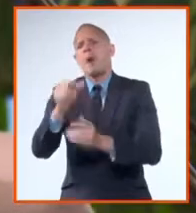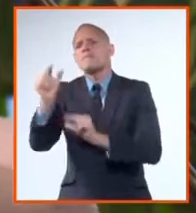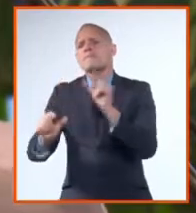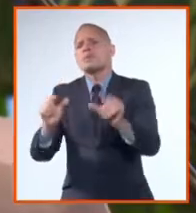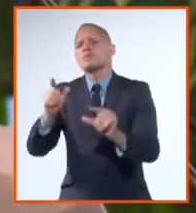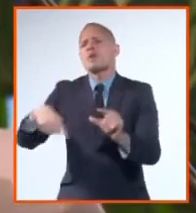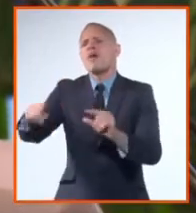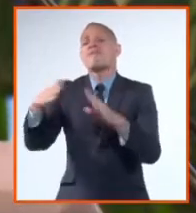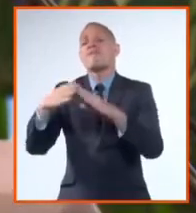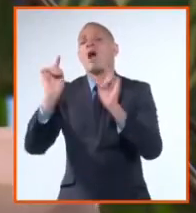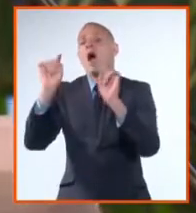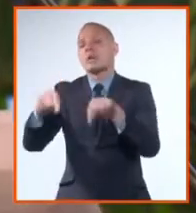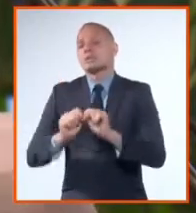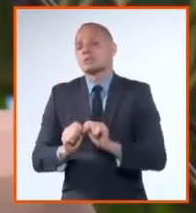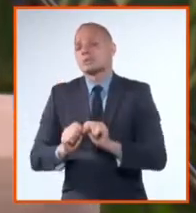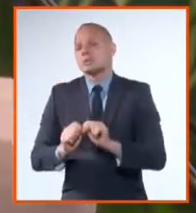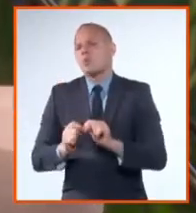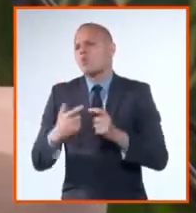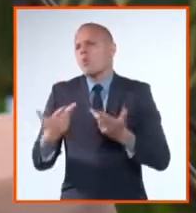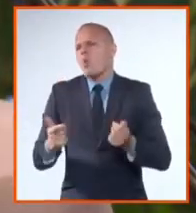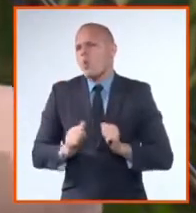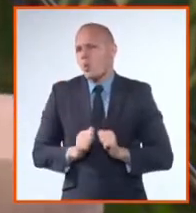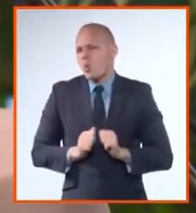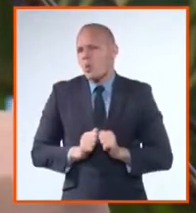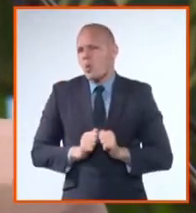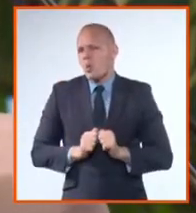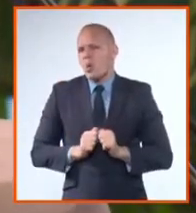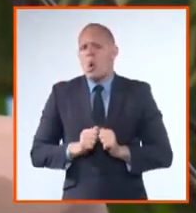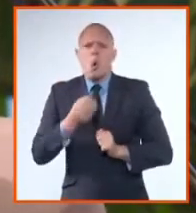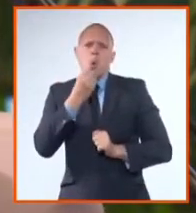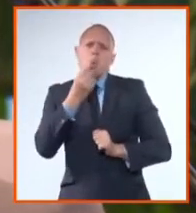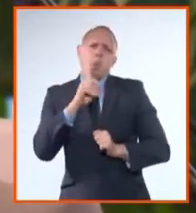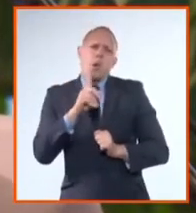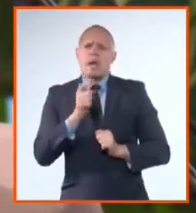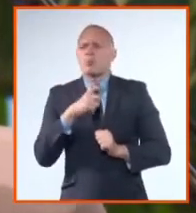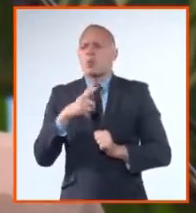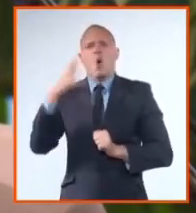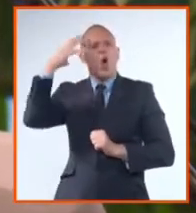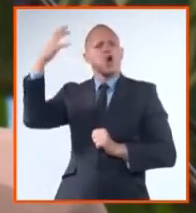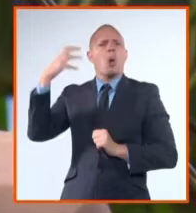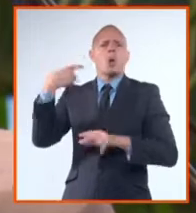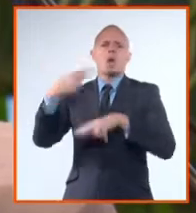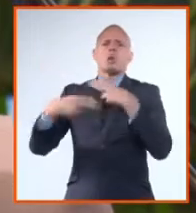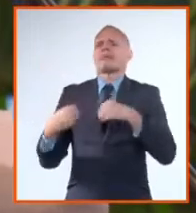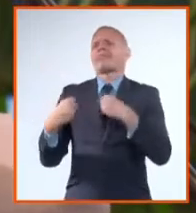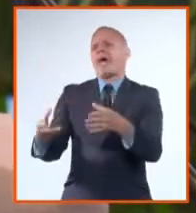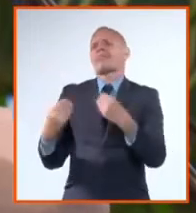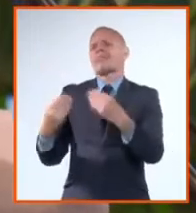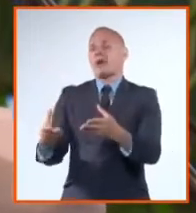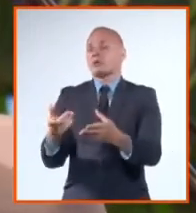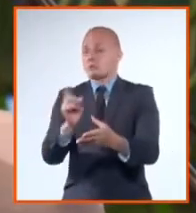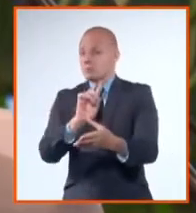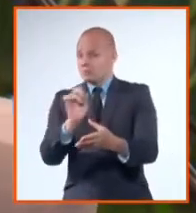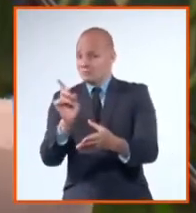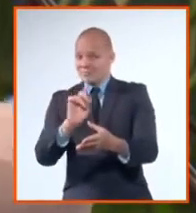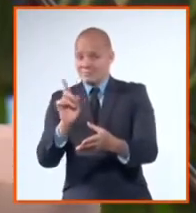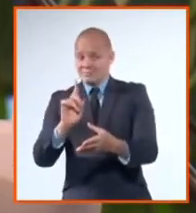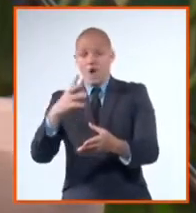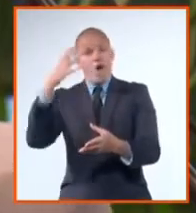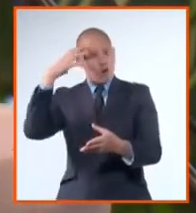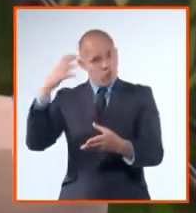tomen parte con mayor relevancia en los cambios, que no sean solo sus beneficiarios, sino también sus